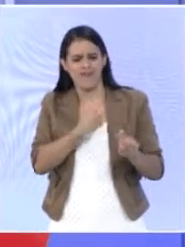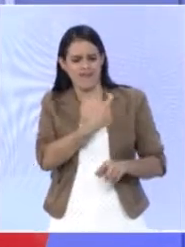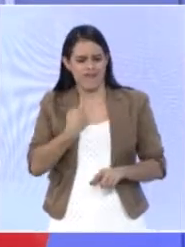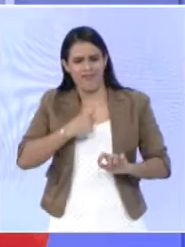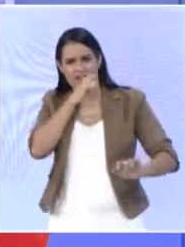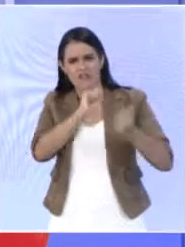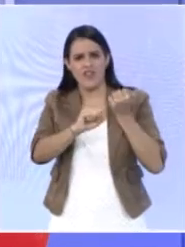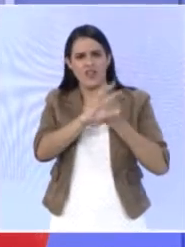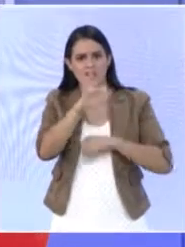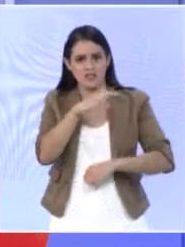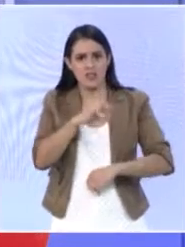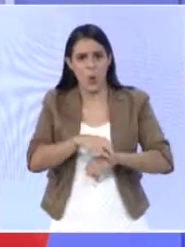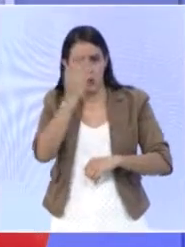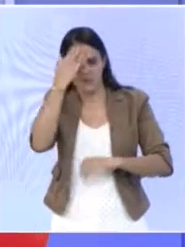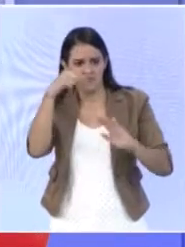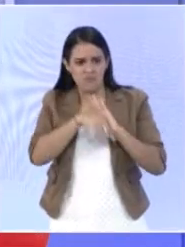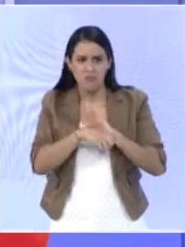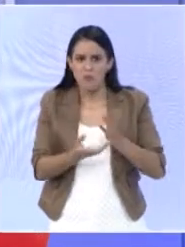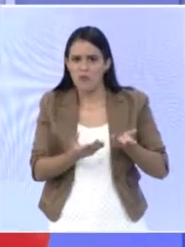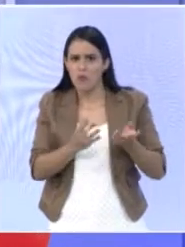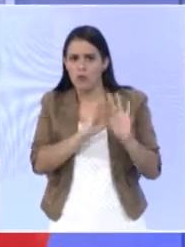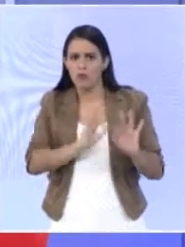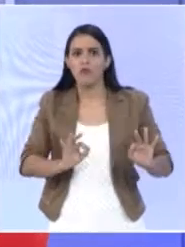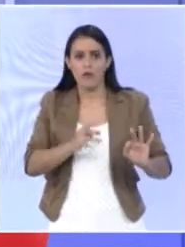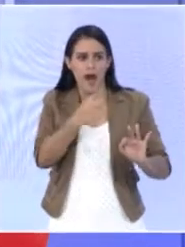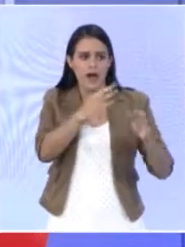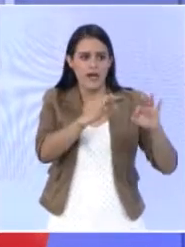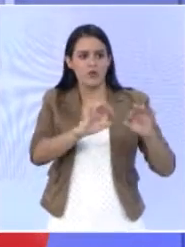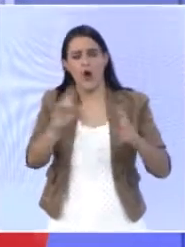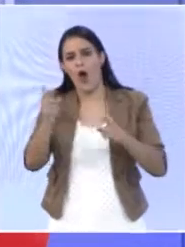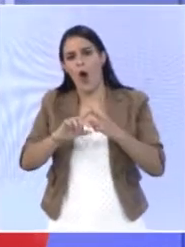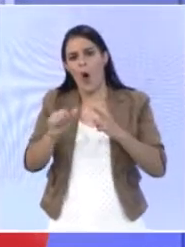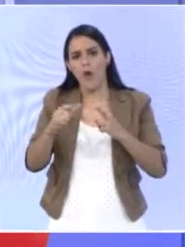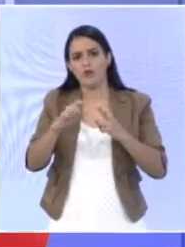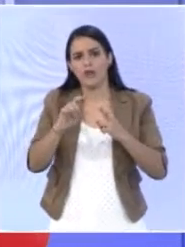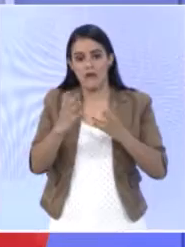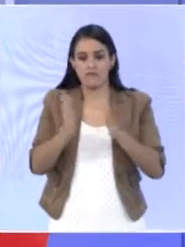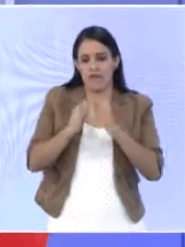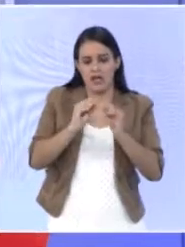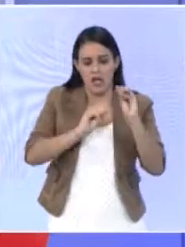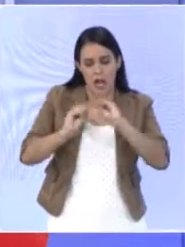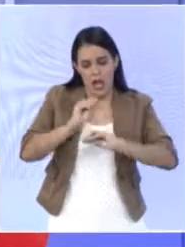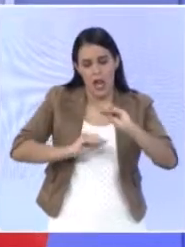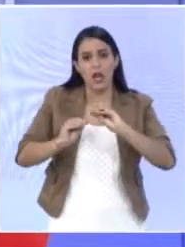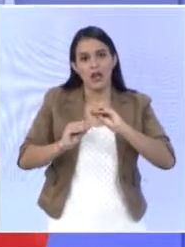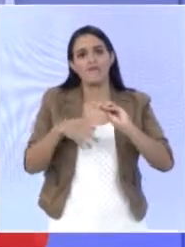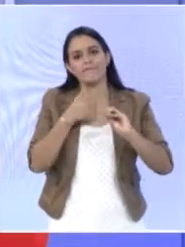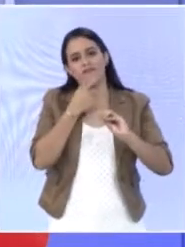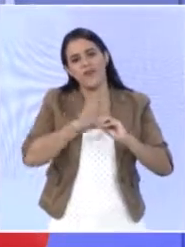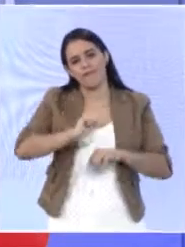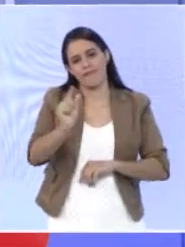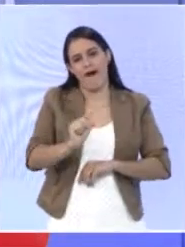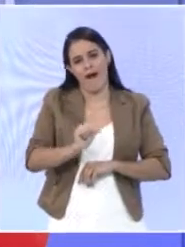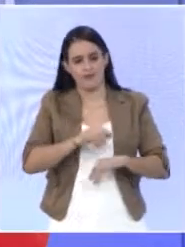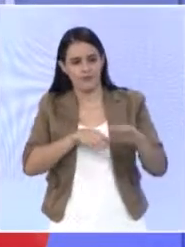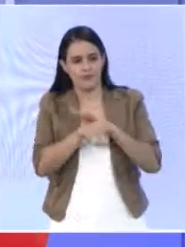conozcamos las alternativas y sepamos no solamente de los sintéticos sino también de esos que podemos preparar en casa que de repente el acceso es mucho más